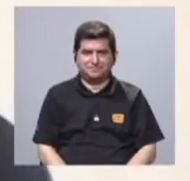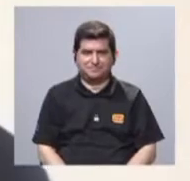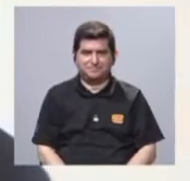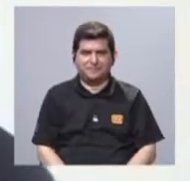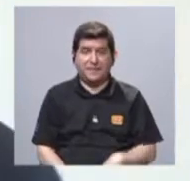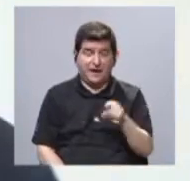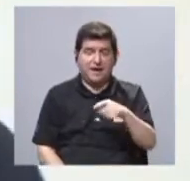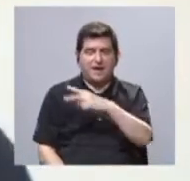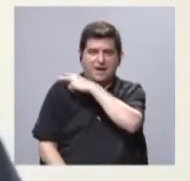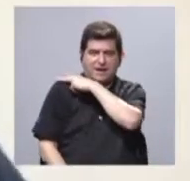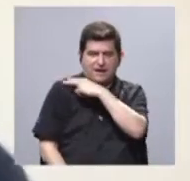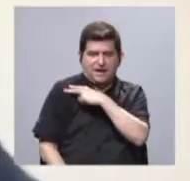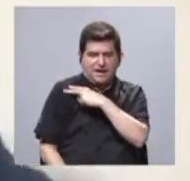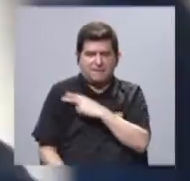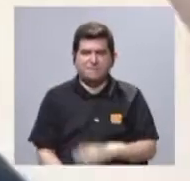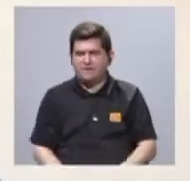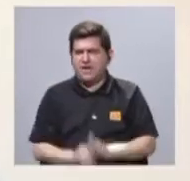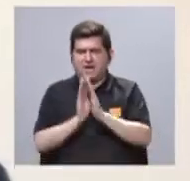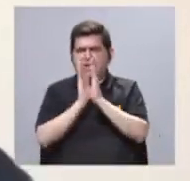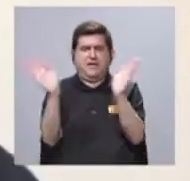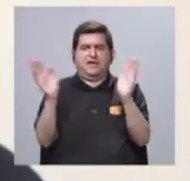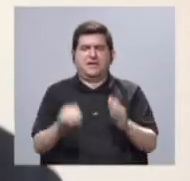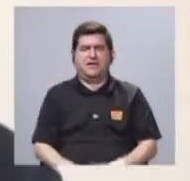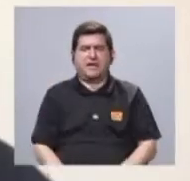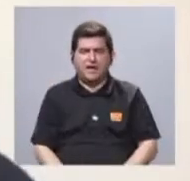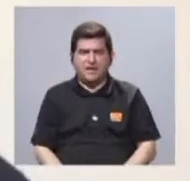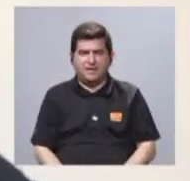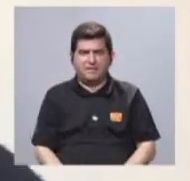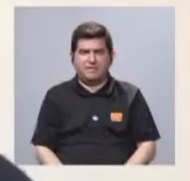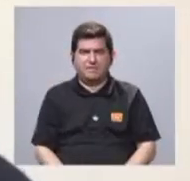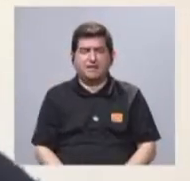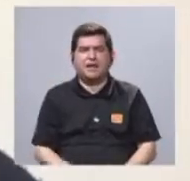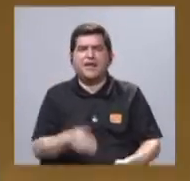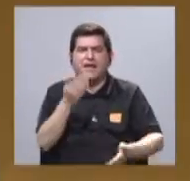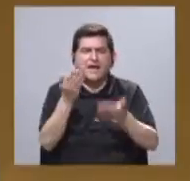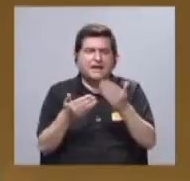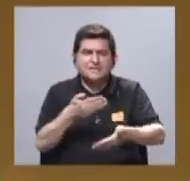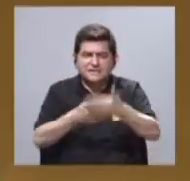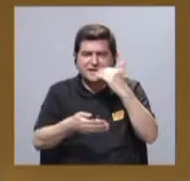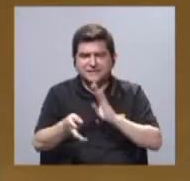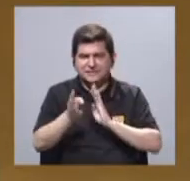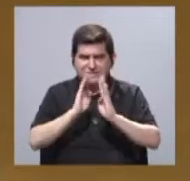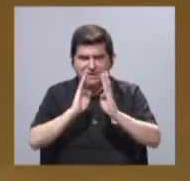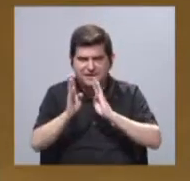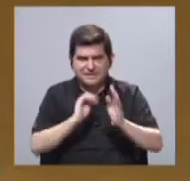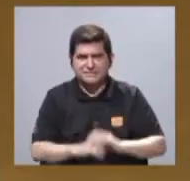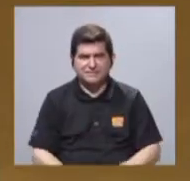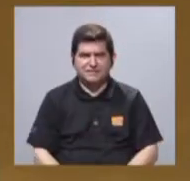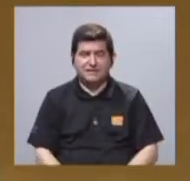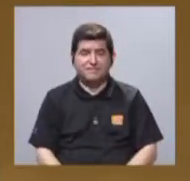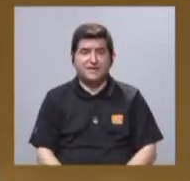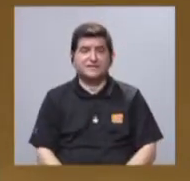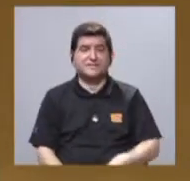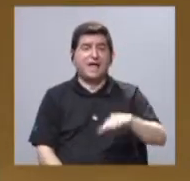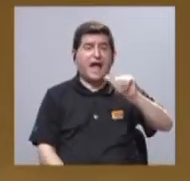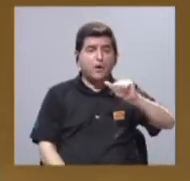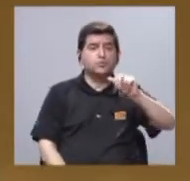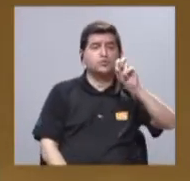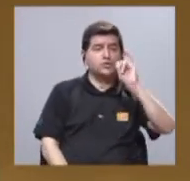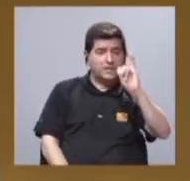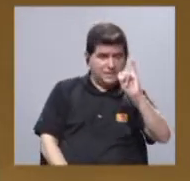pasa de ser coronel generalísimo en unos cuantos meses. Don Mario, tal vez antes de hablar de